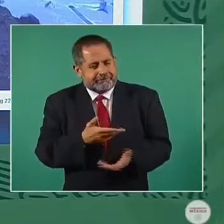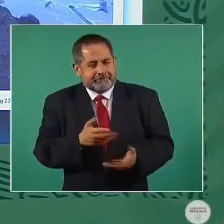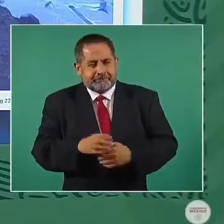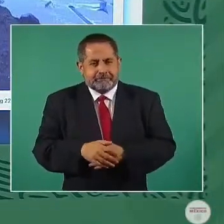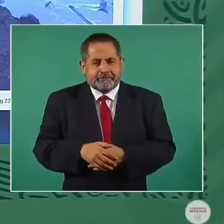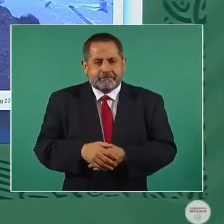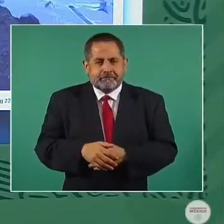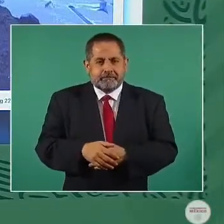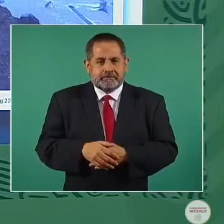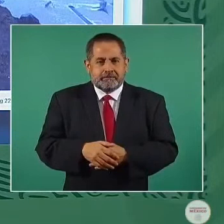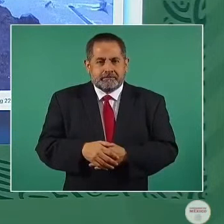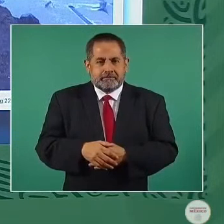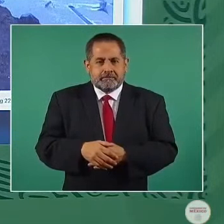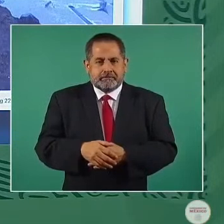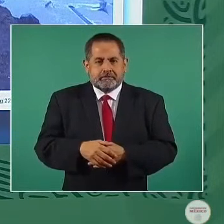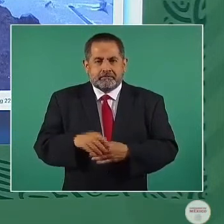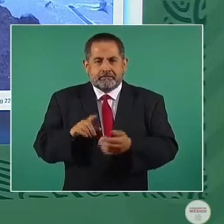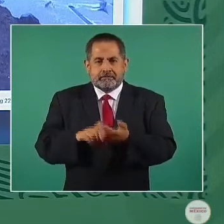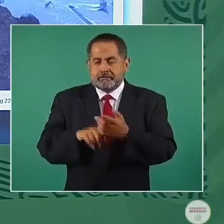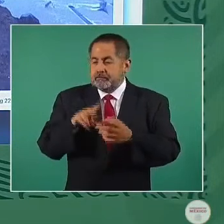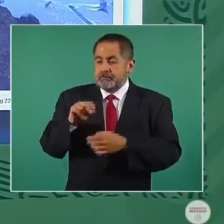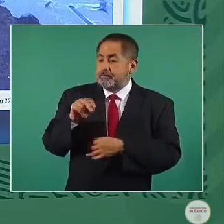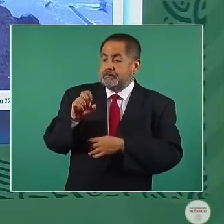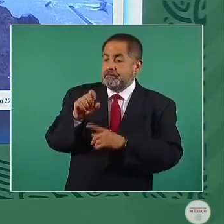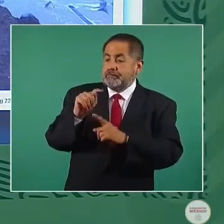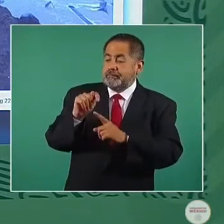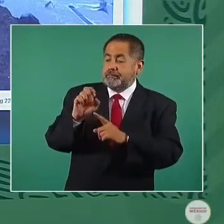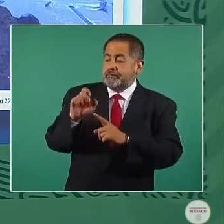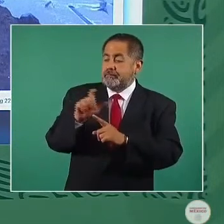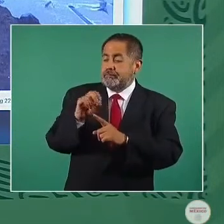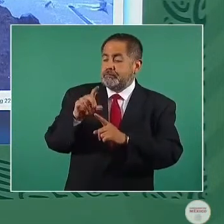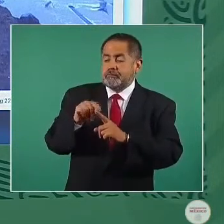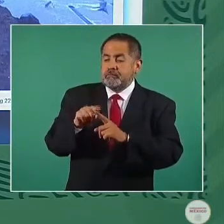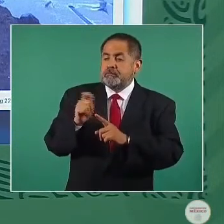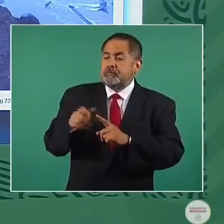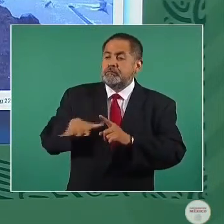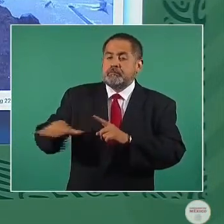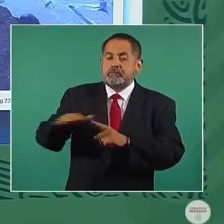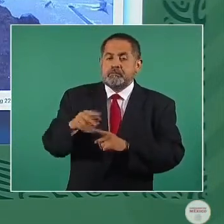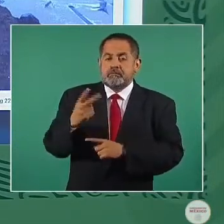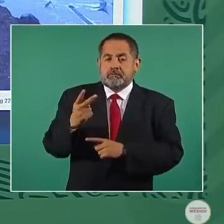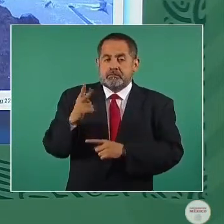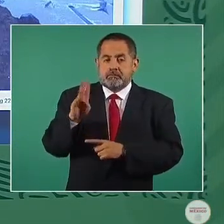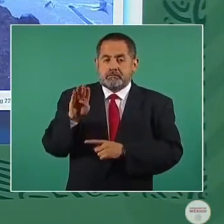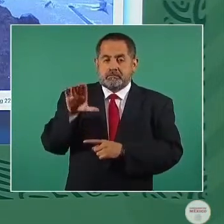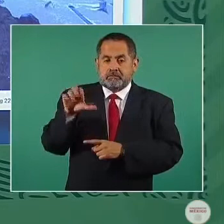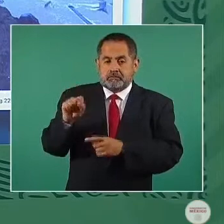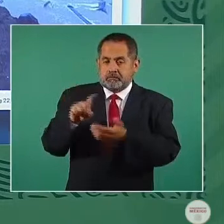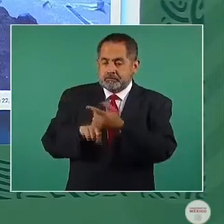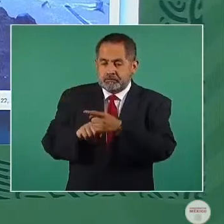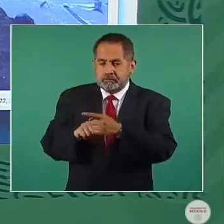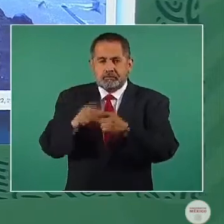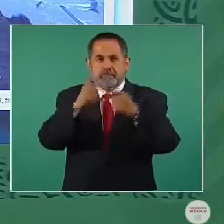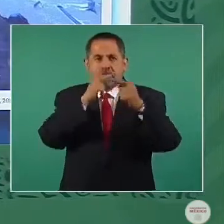Que no es Texcoco, es Dos Bocas. Oh, eso lo otro ya no lo digo.